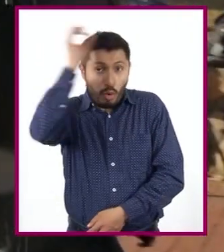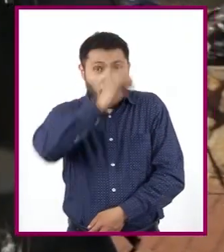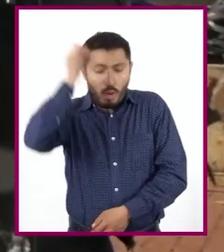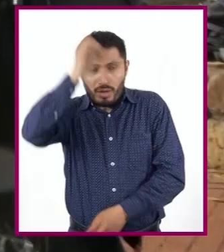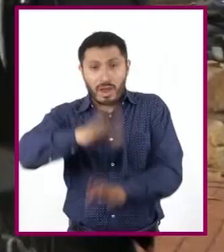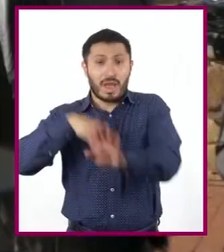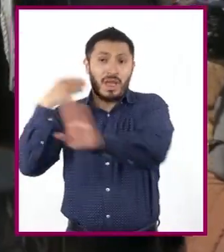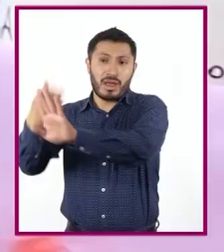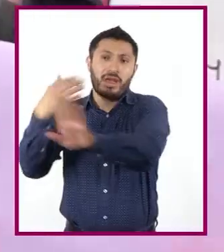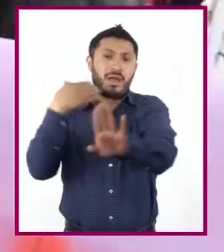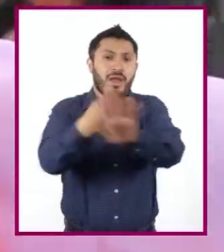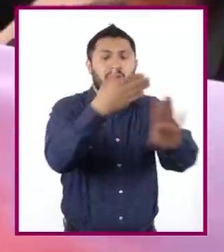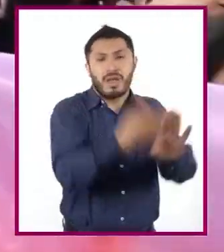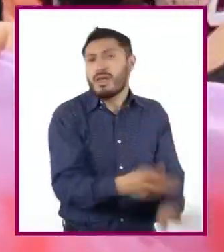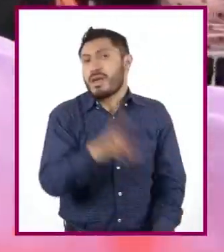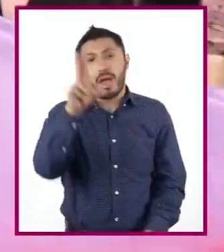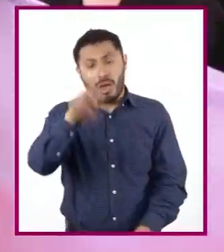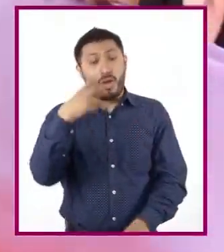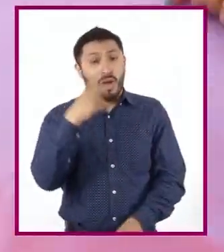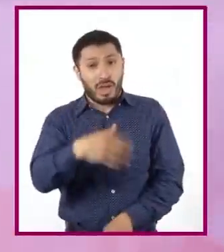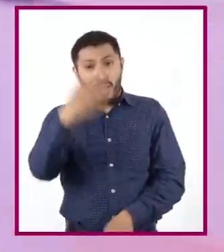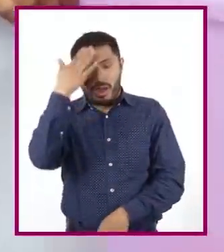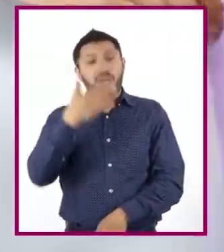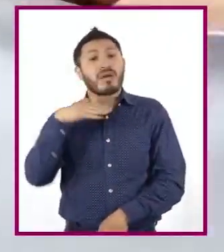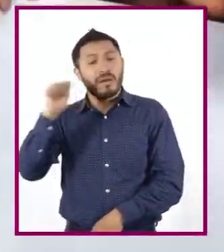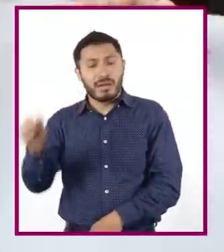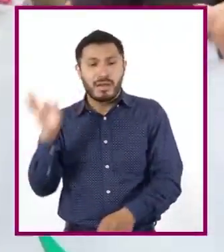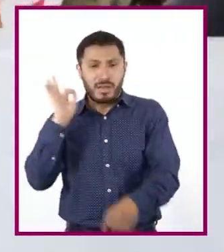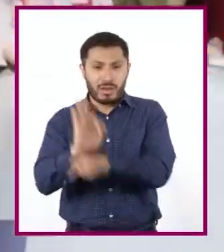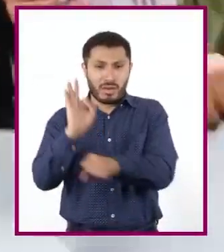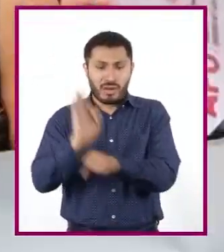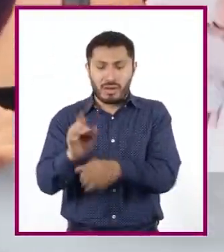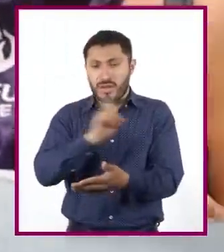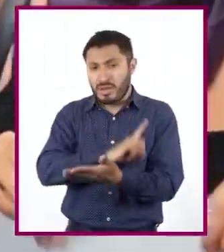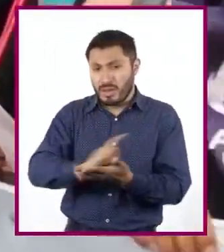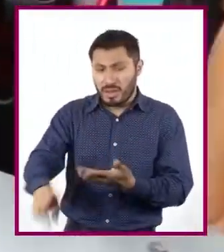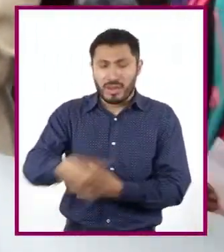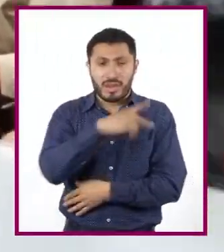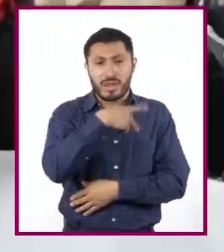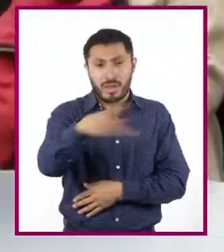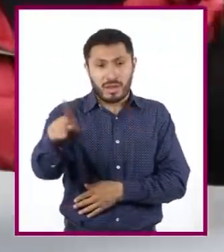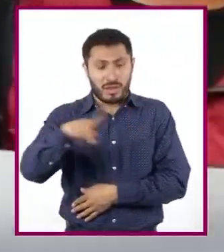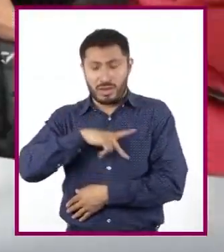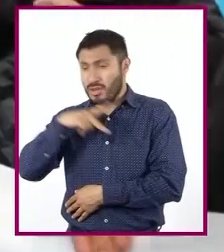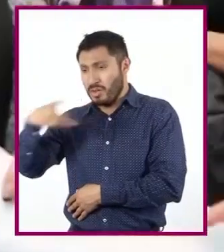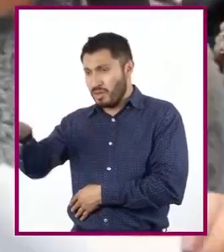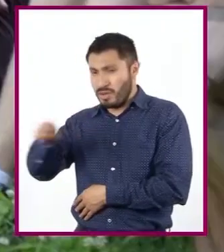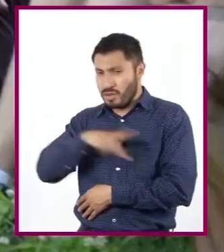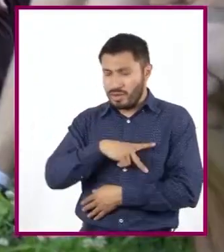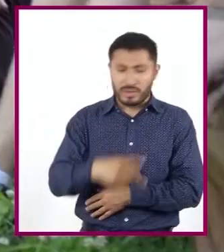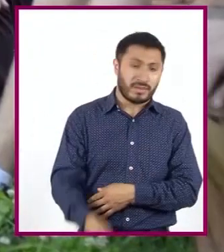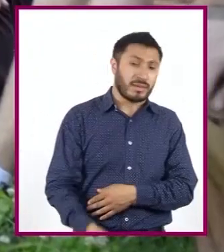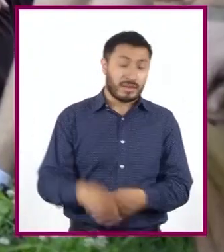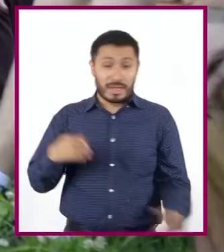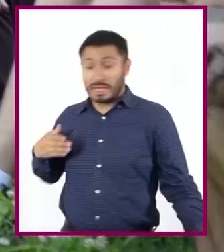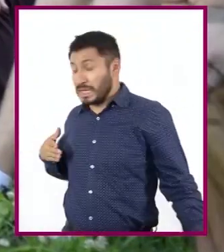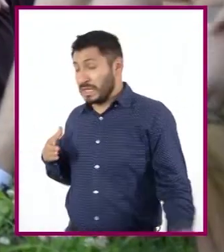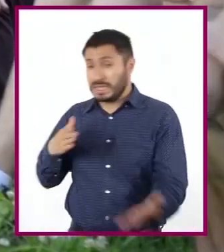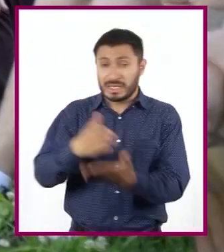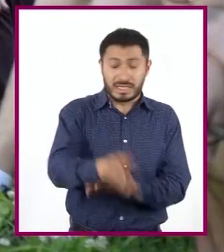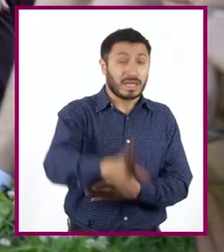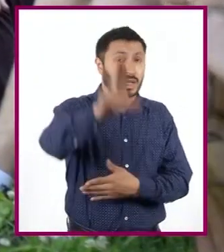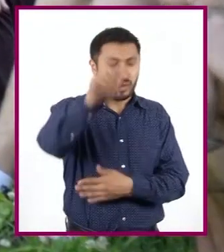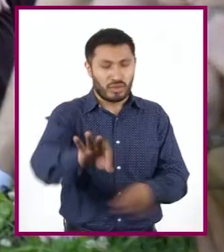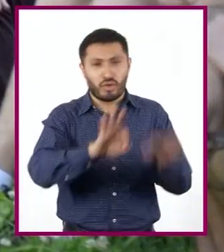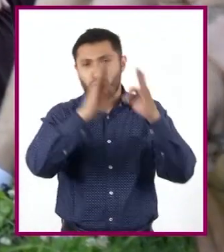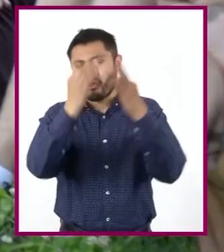¿Y consideras que cambió tu proceso de lectura cuando te volviste escritor? Claro, de entrada el mismo proceso de lectura cambió, ya que